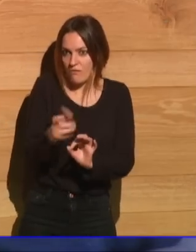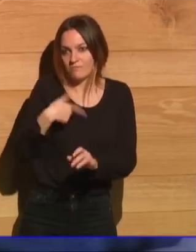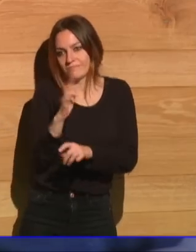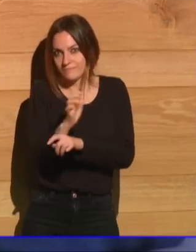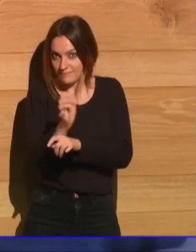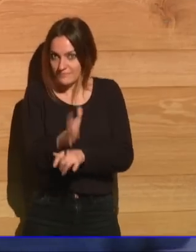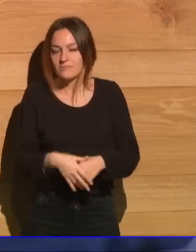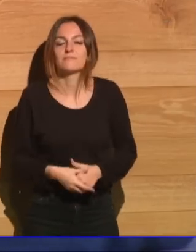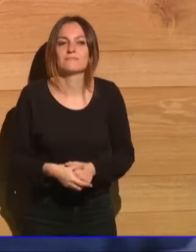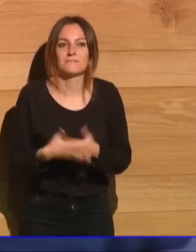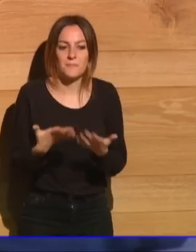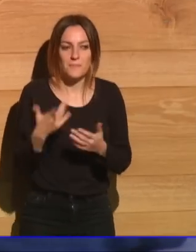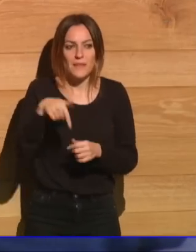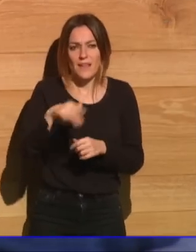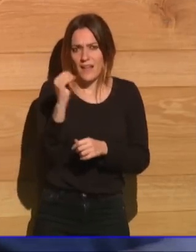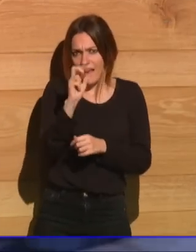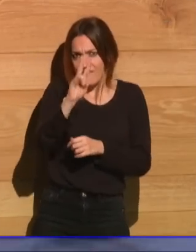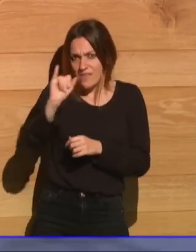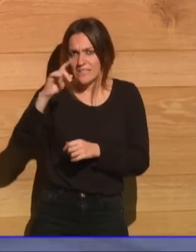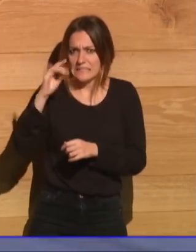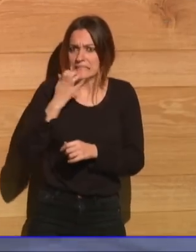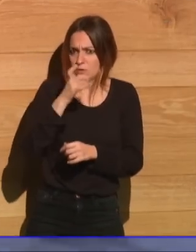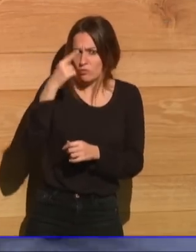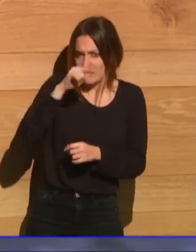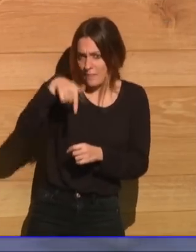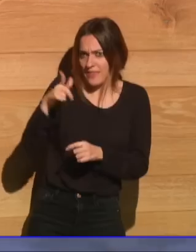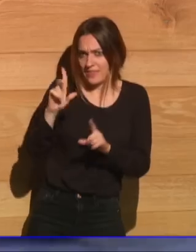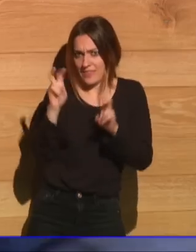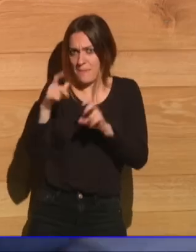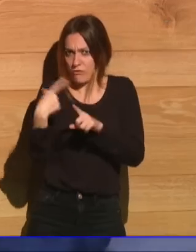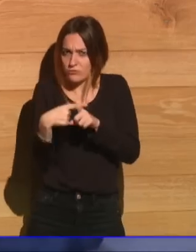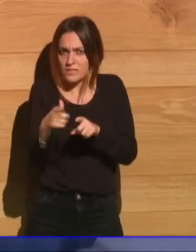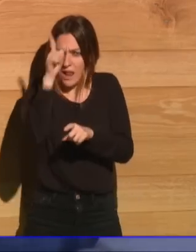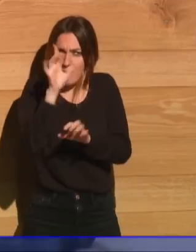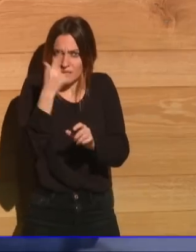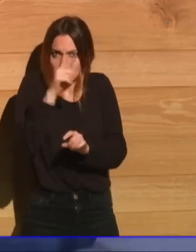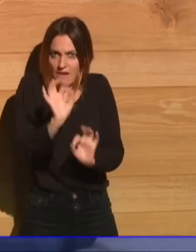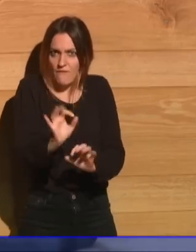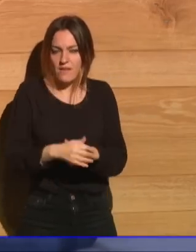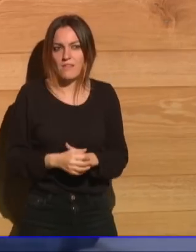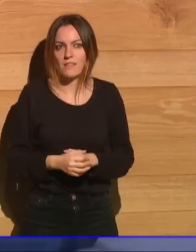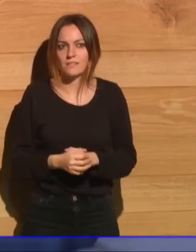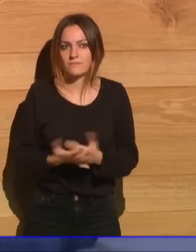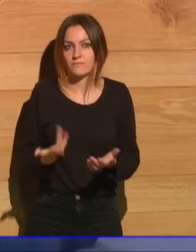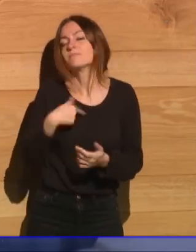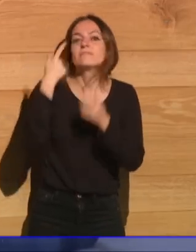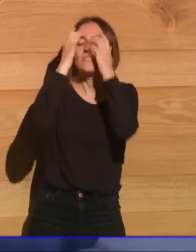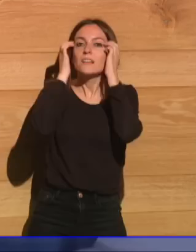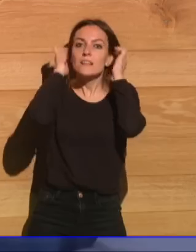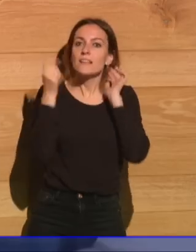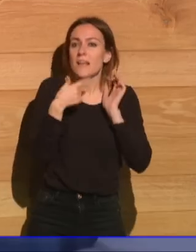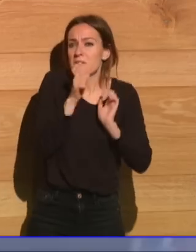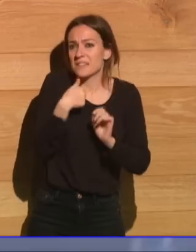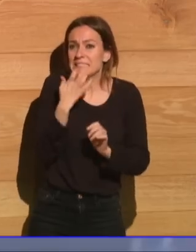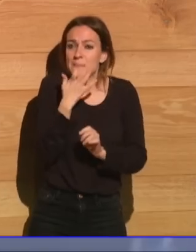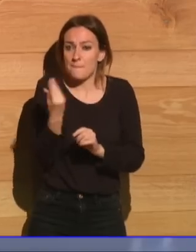No tiene ni idea. Pero Javi, si tú eres No el que tiene sabe ni del idea. ejército alemán. Yo digo Luftwaffe, yo no ¿Luftwaffe? digo Será Luftwaffe. Luftwaffe. Luftwaffe. Me hubieras lo- preguntado la